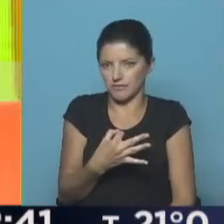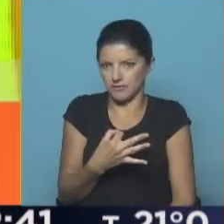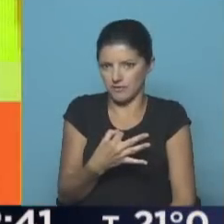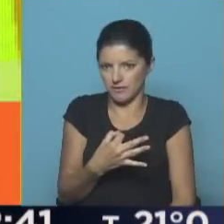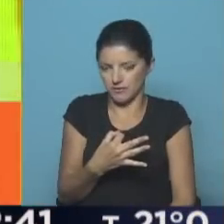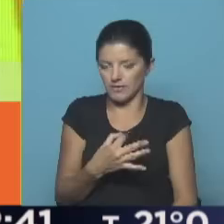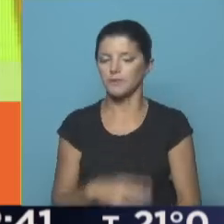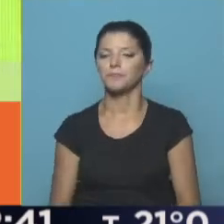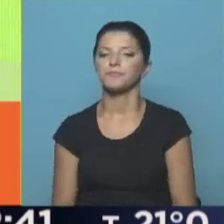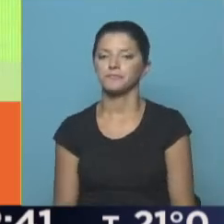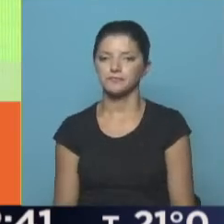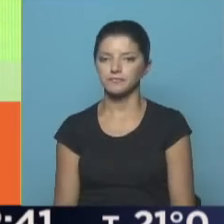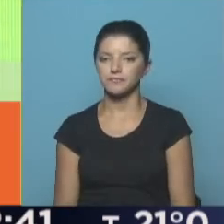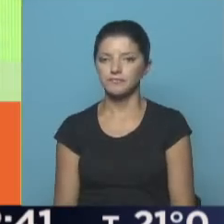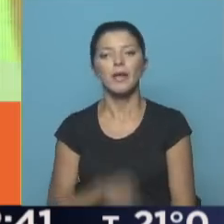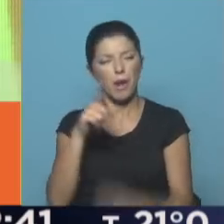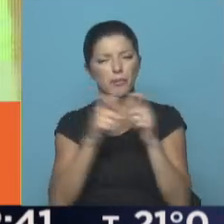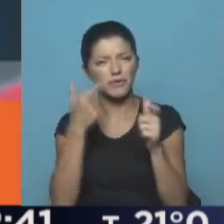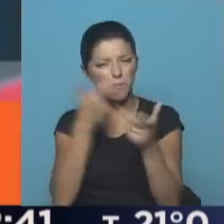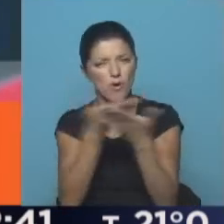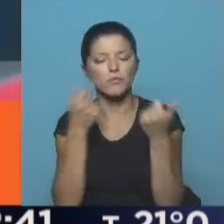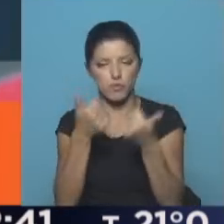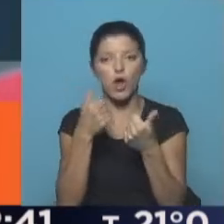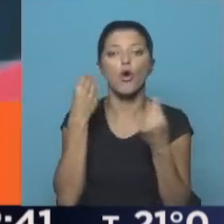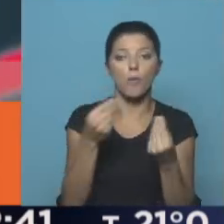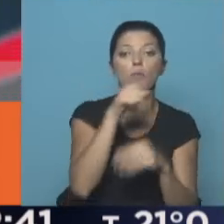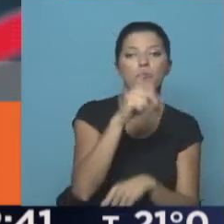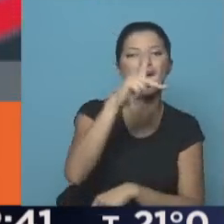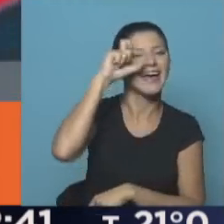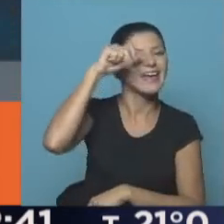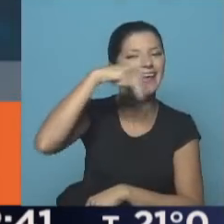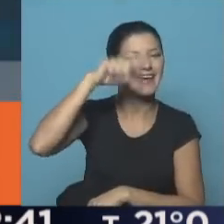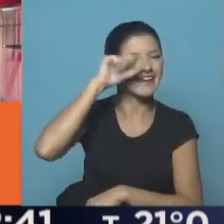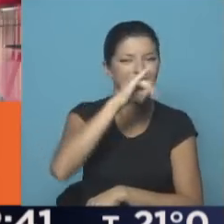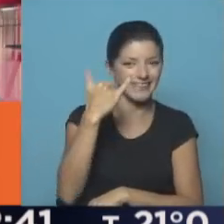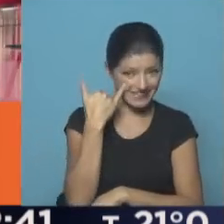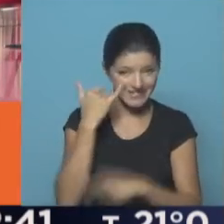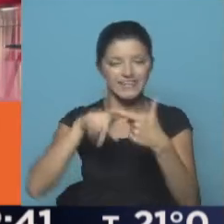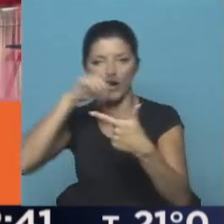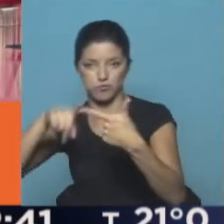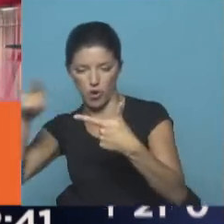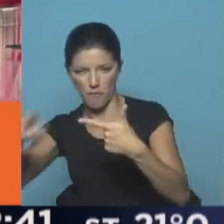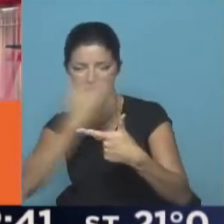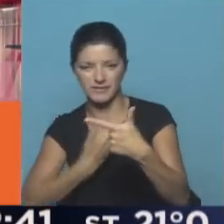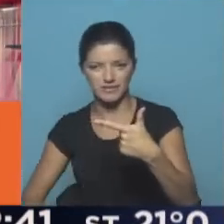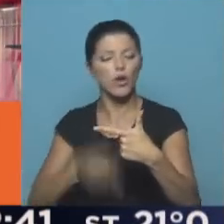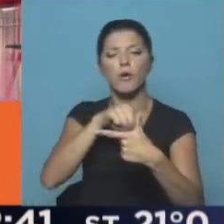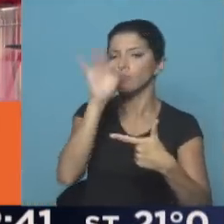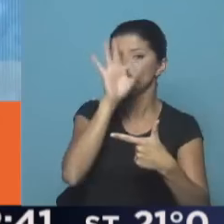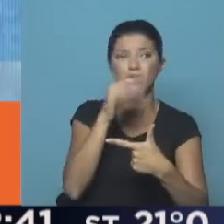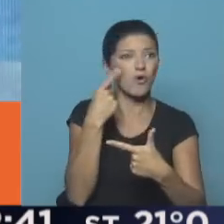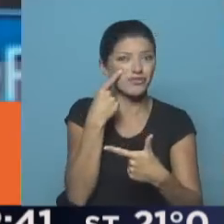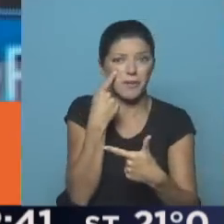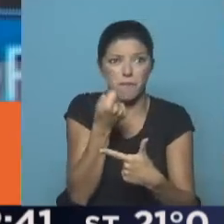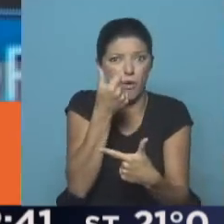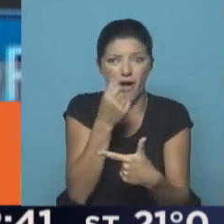en ese sentido, digamos, pero se ve muy bien cómo están de un lado Khrushchev, del otro Kennedy, es el punto de vista de los americanos, y cómo Kennedy no opera con toda la información. De